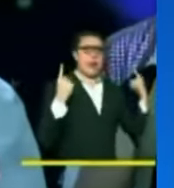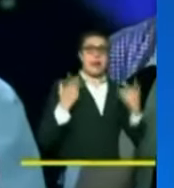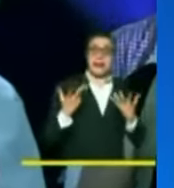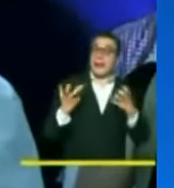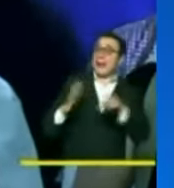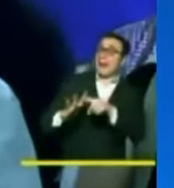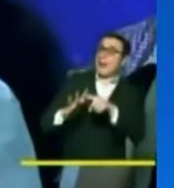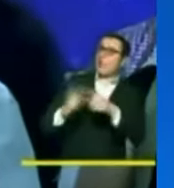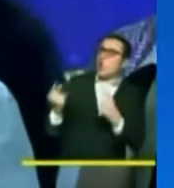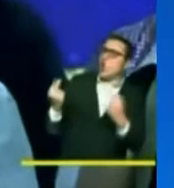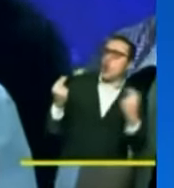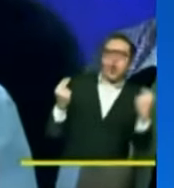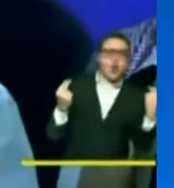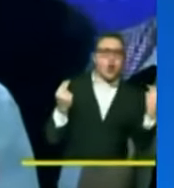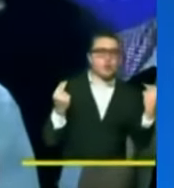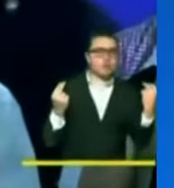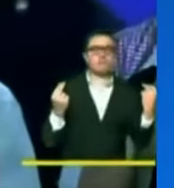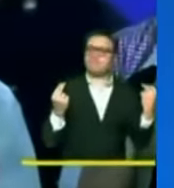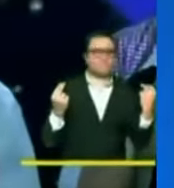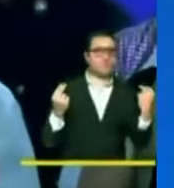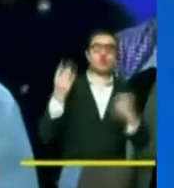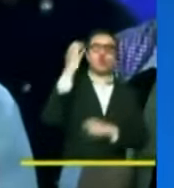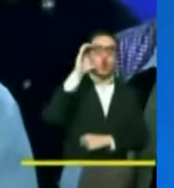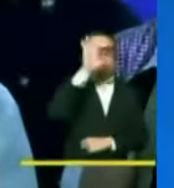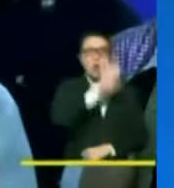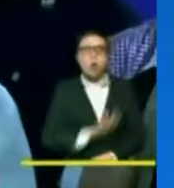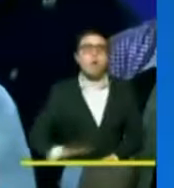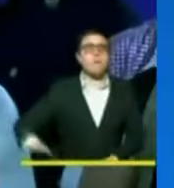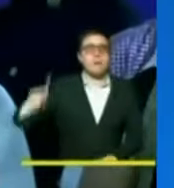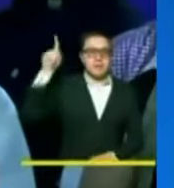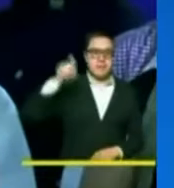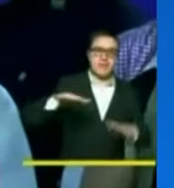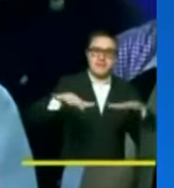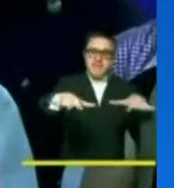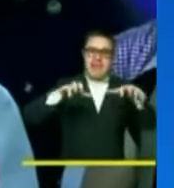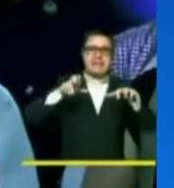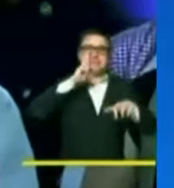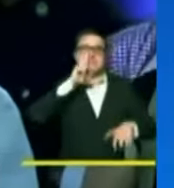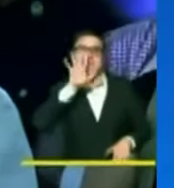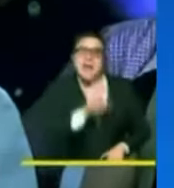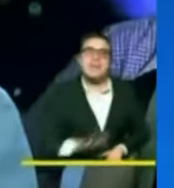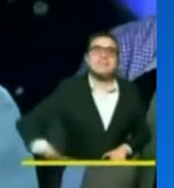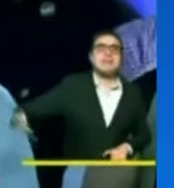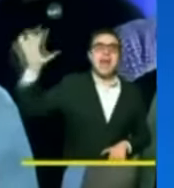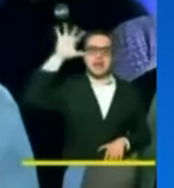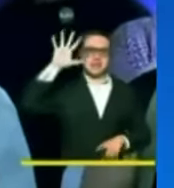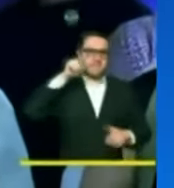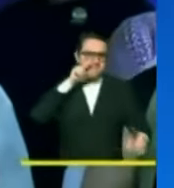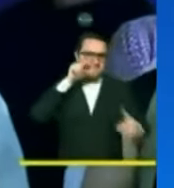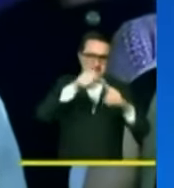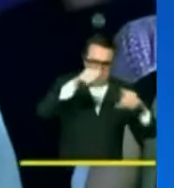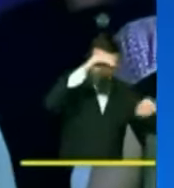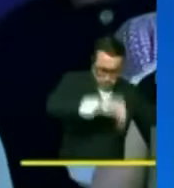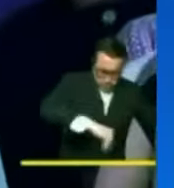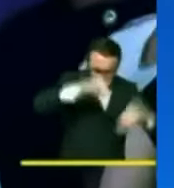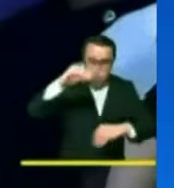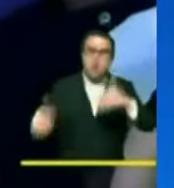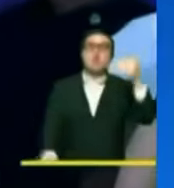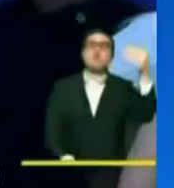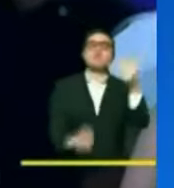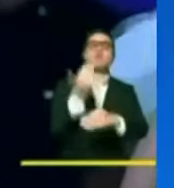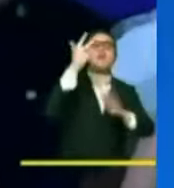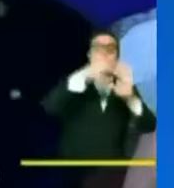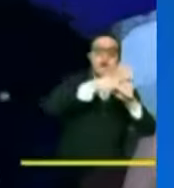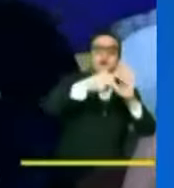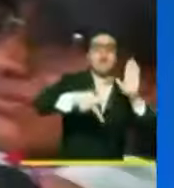me parece que el presidente está reconociendo En 20 meses de mandato que su gobierno fracasó Y por qué Porque